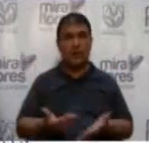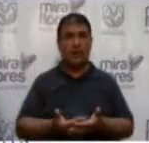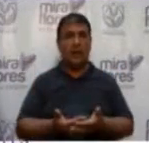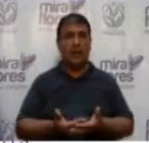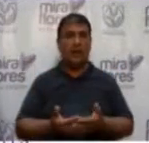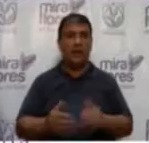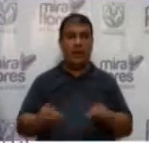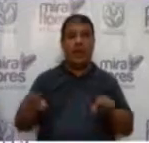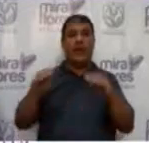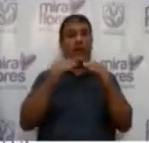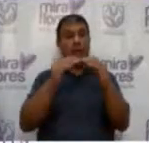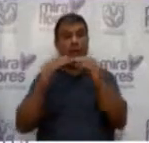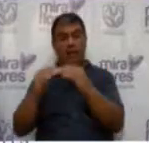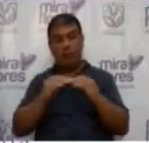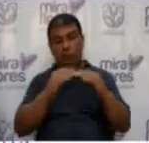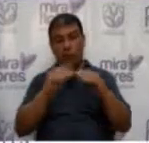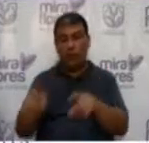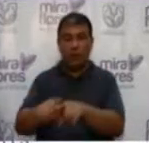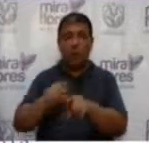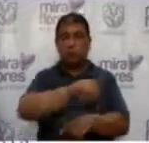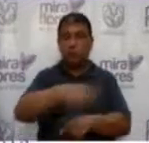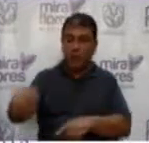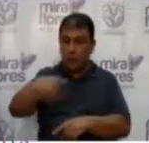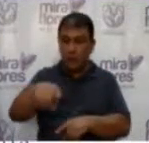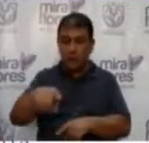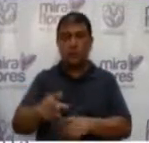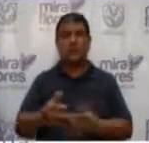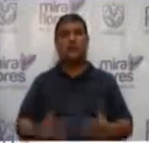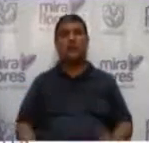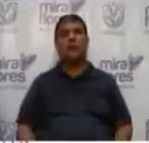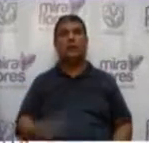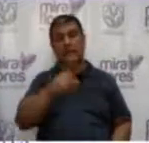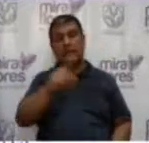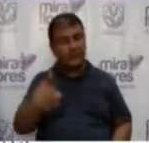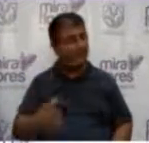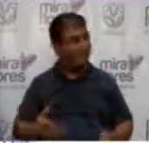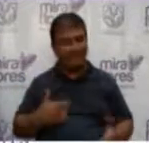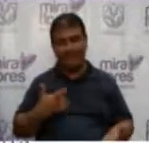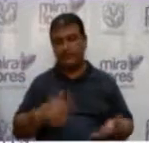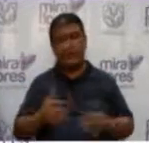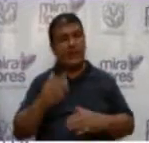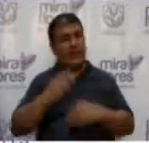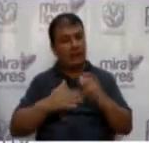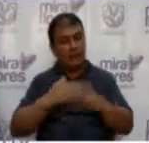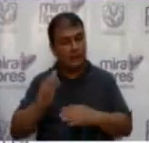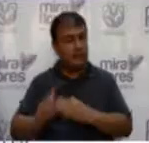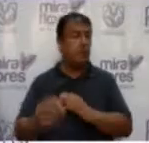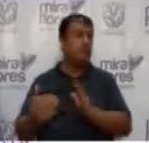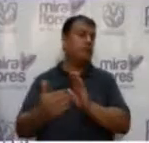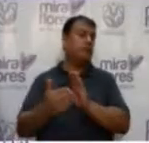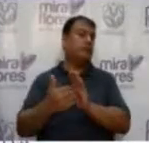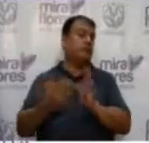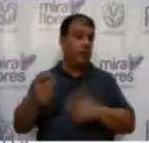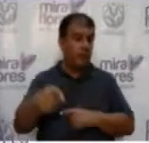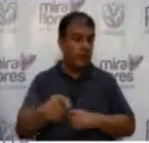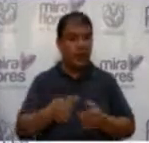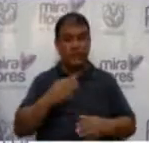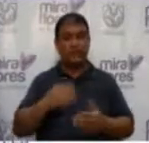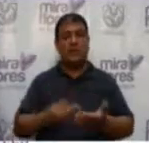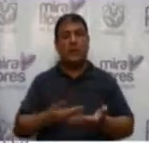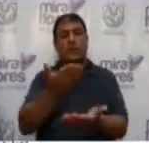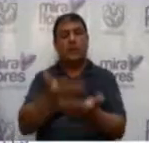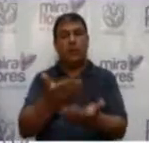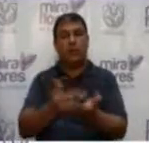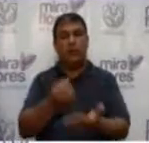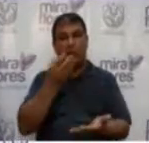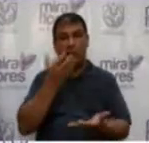suerte de equilibrio con relación a ellos que están, reitero, sufriendo los impactos de la obra, es que esto se ha propuesto. Como bien